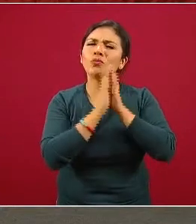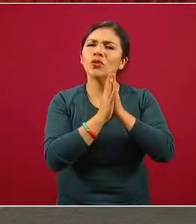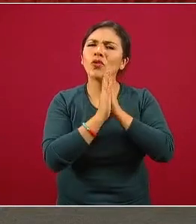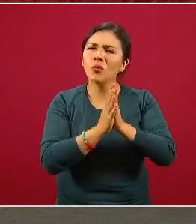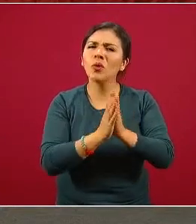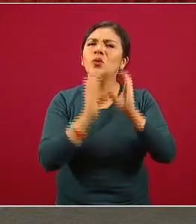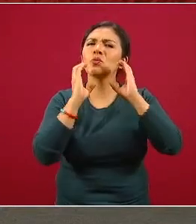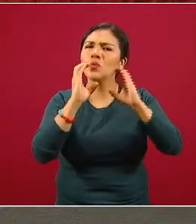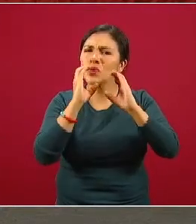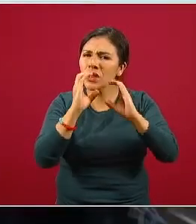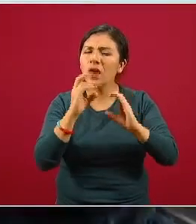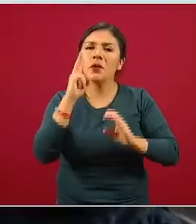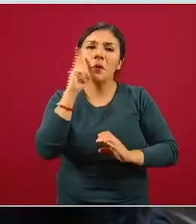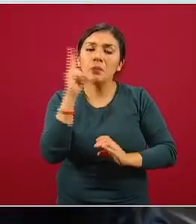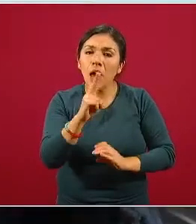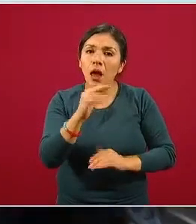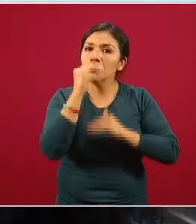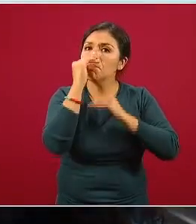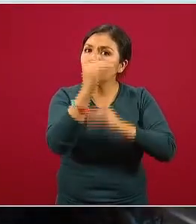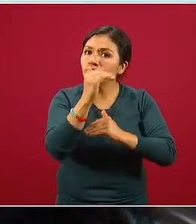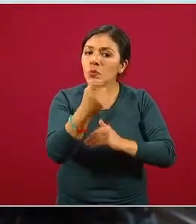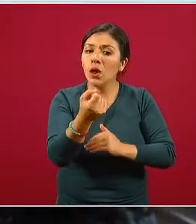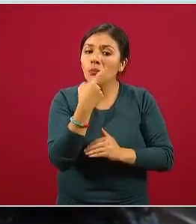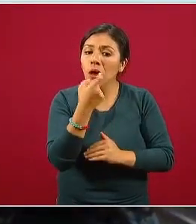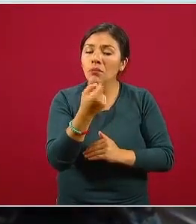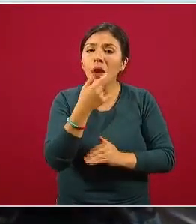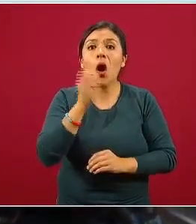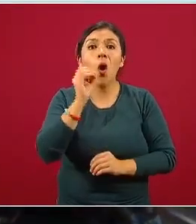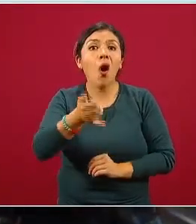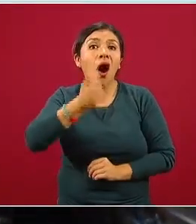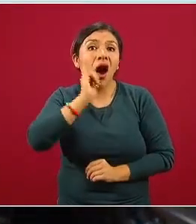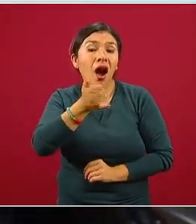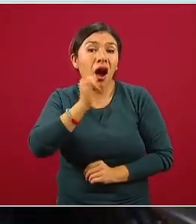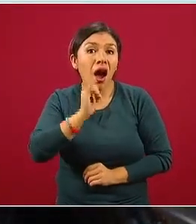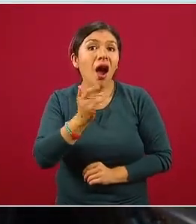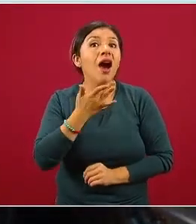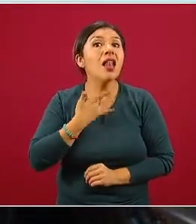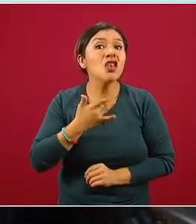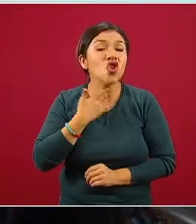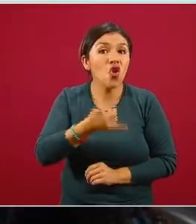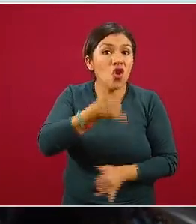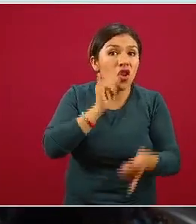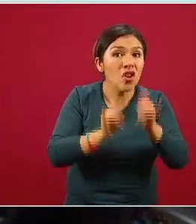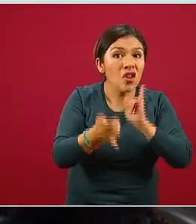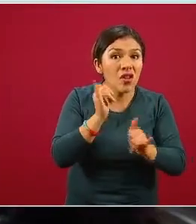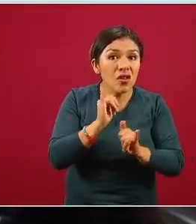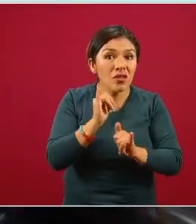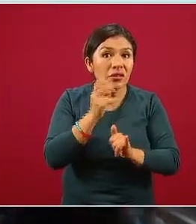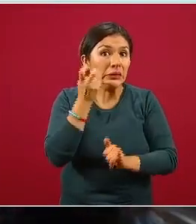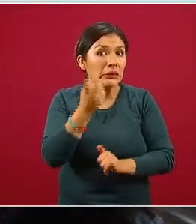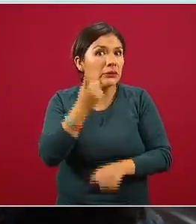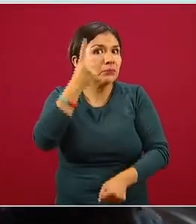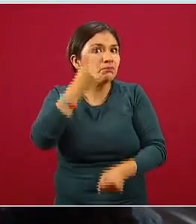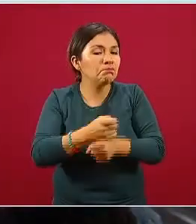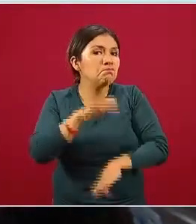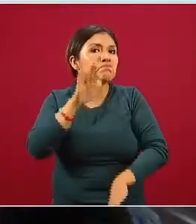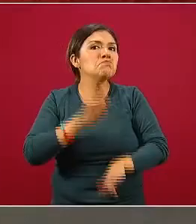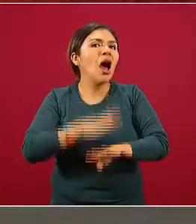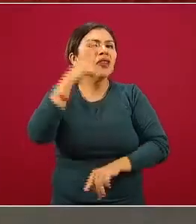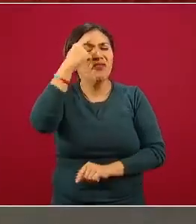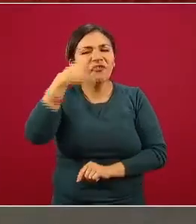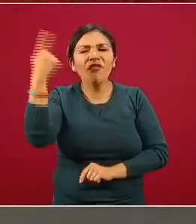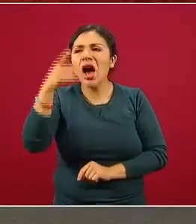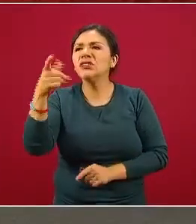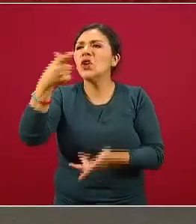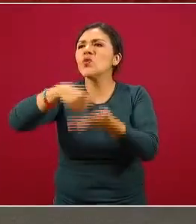evitar y limitar el uso de bebidas alcohólicas también. Es el ansiolítico que más a la mano